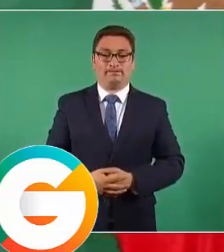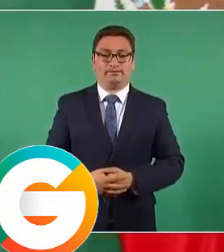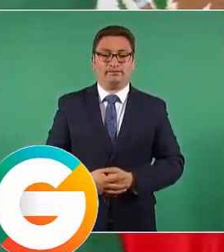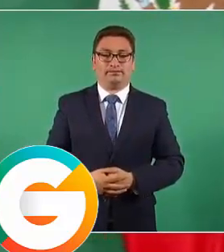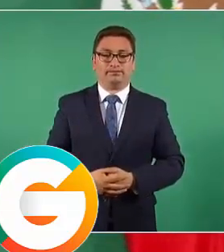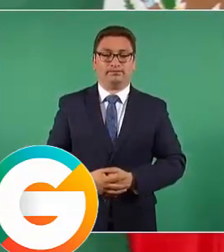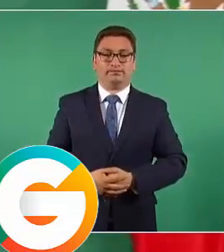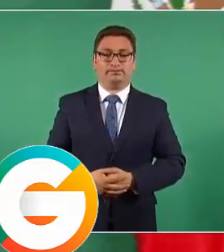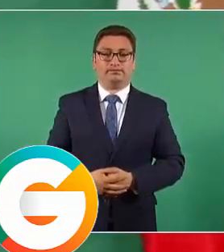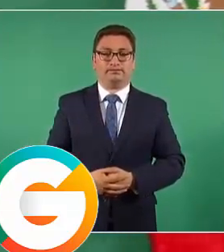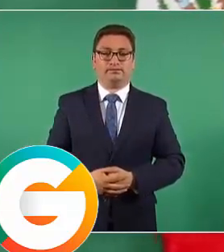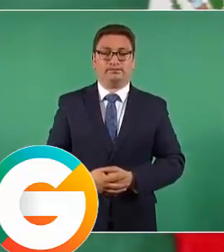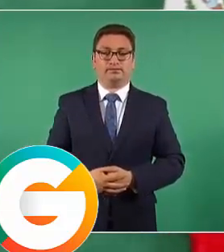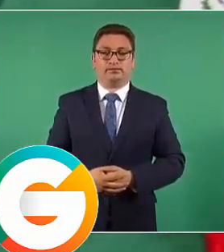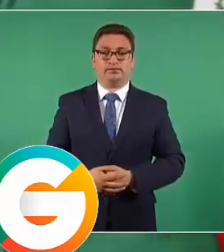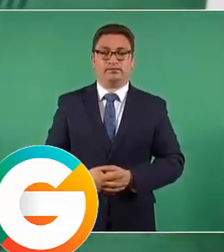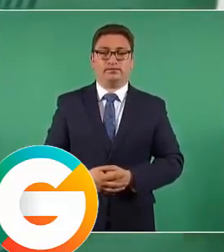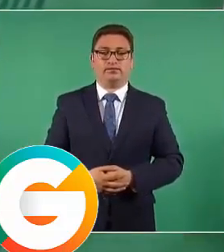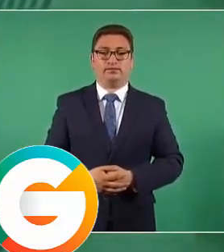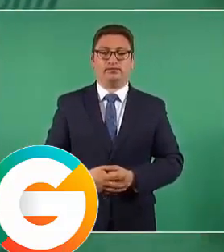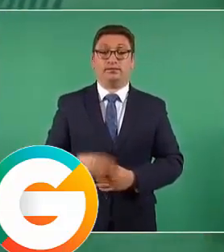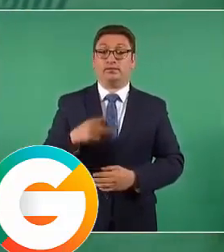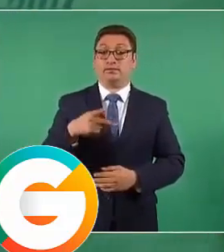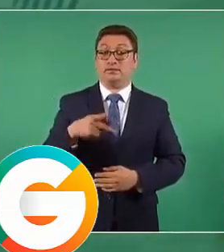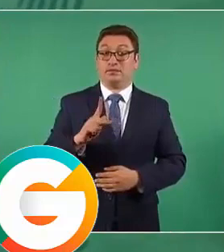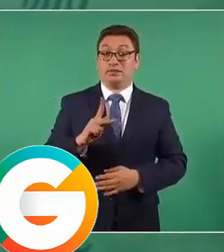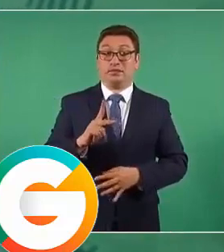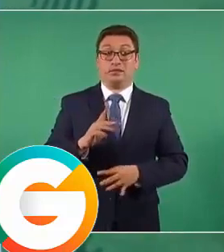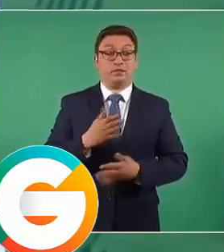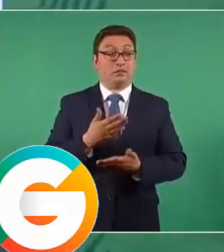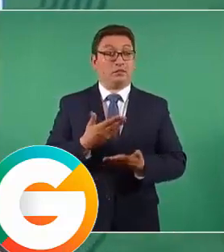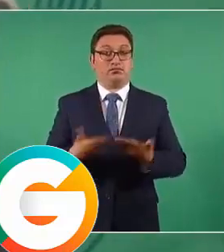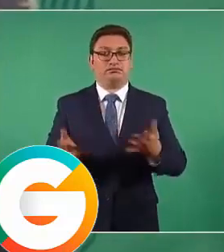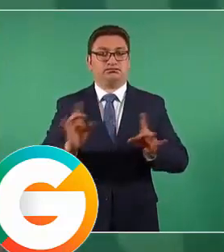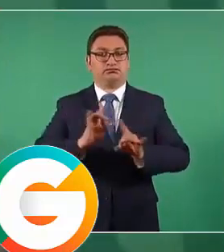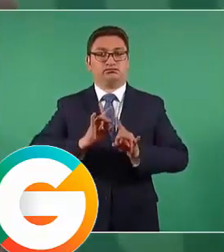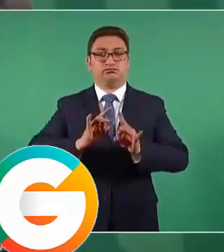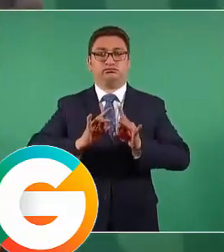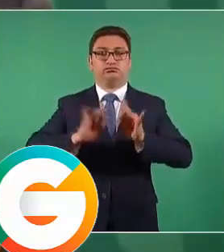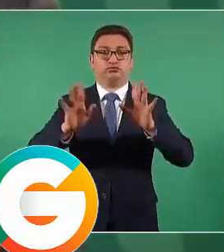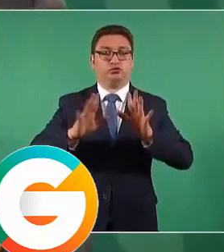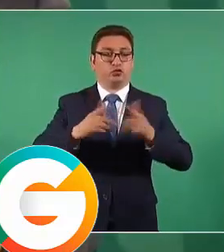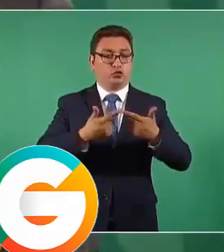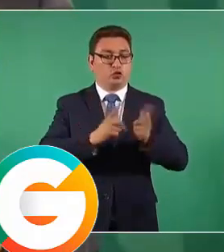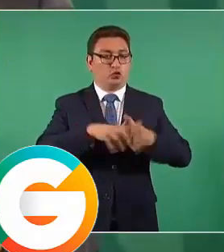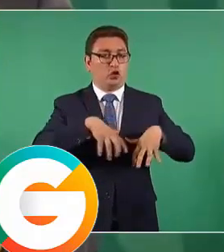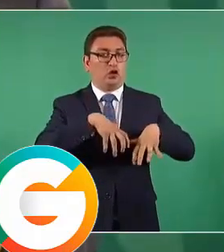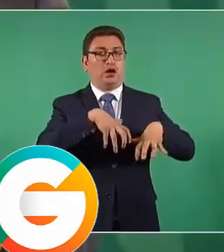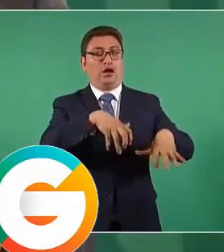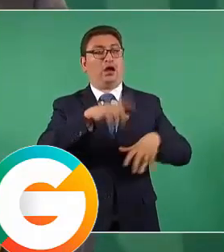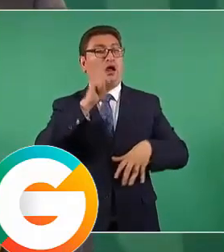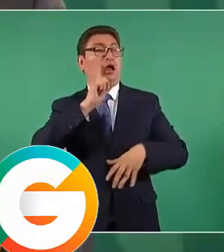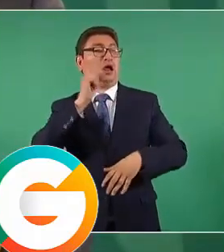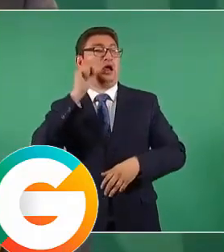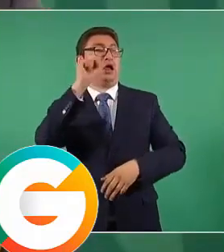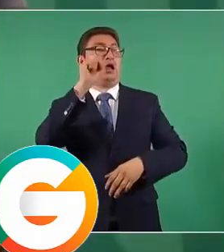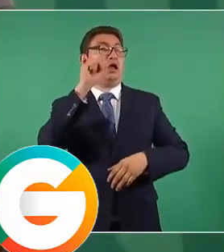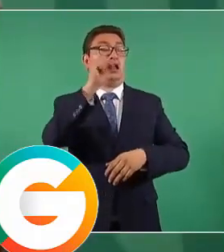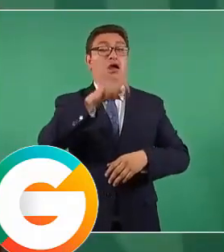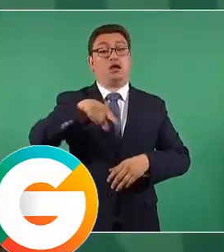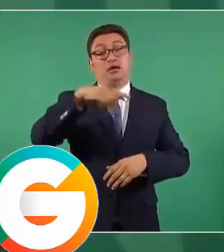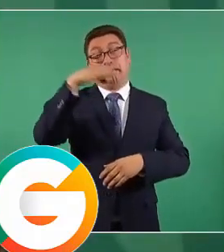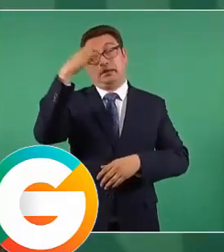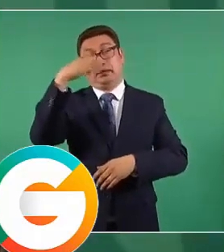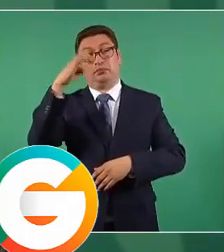pero ahora de repente, así como salieron feministas o especialistas